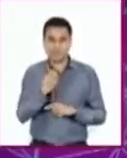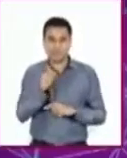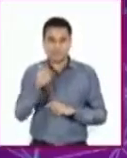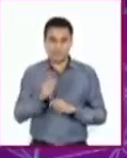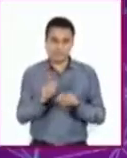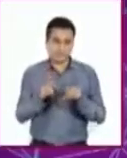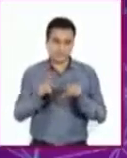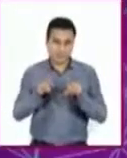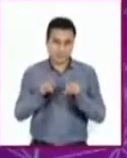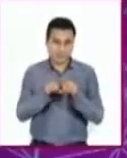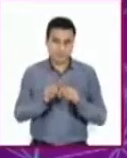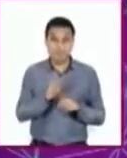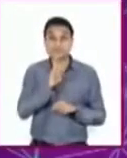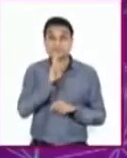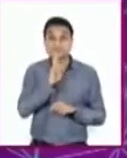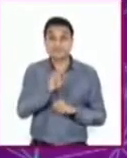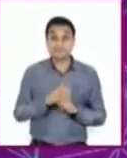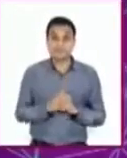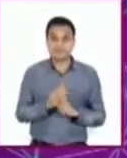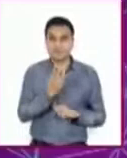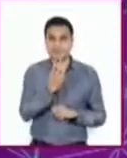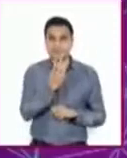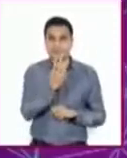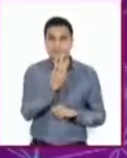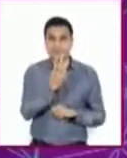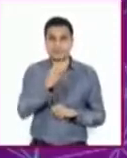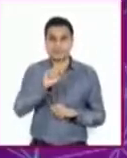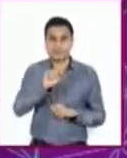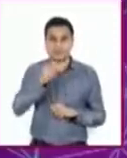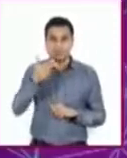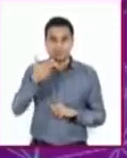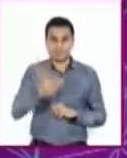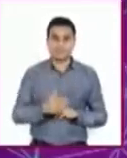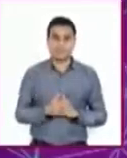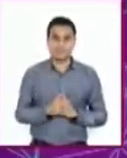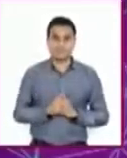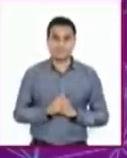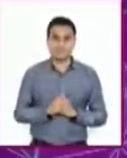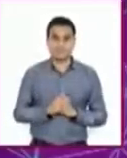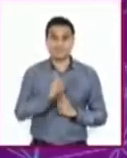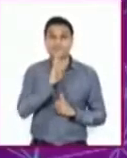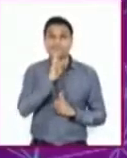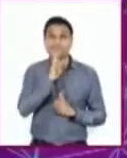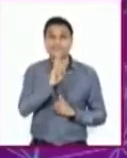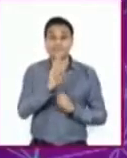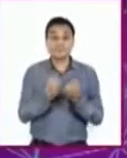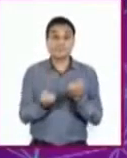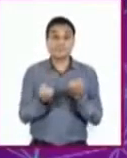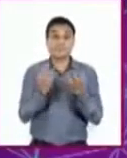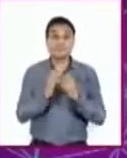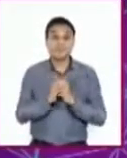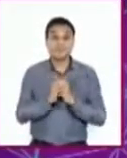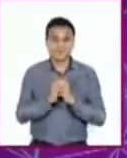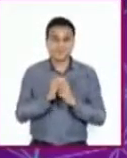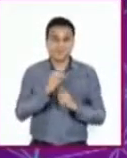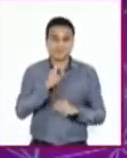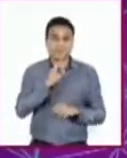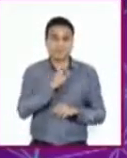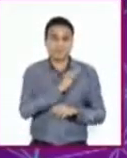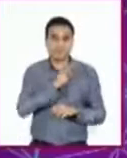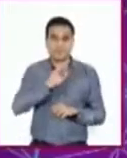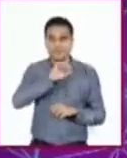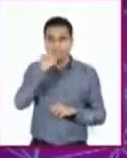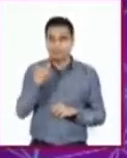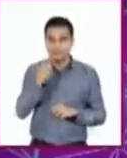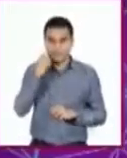décimos, que es igual a 3 enteros 8 décimos. El resultado anterior lo podemos corroborar en